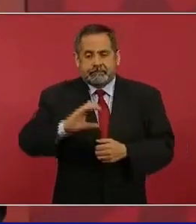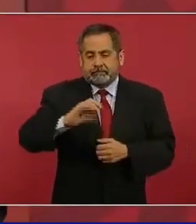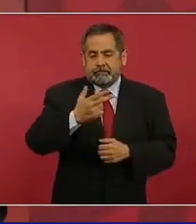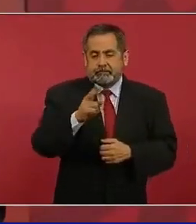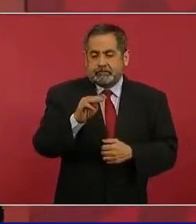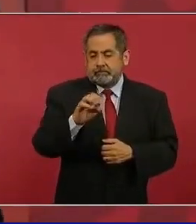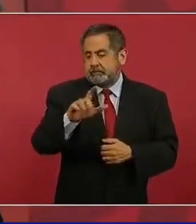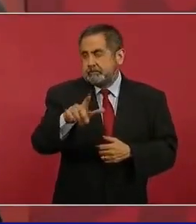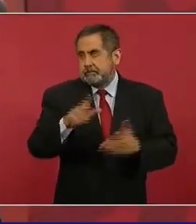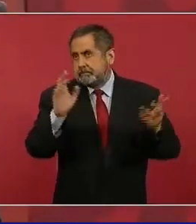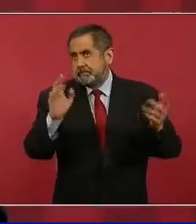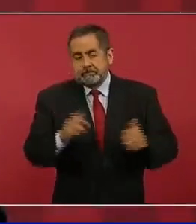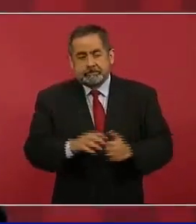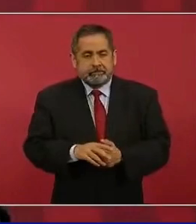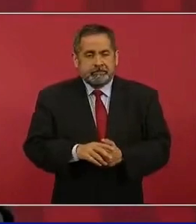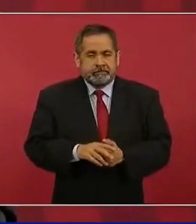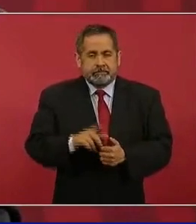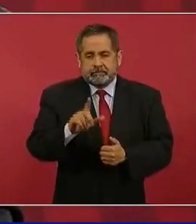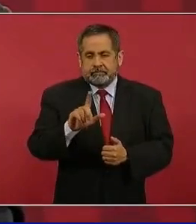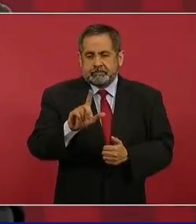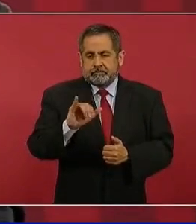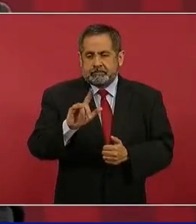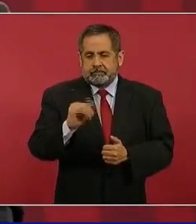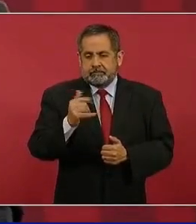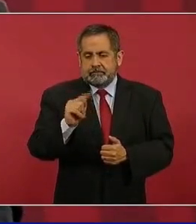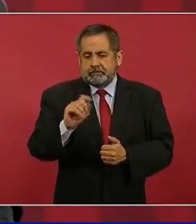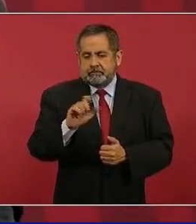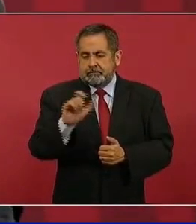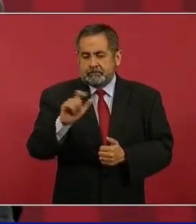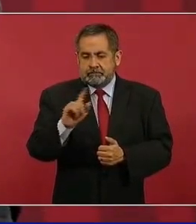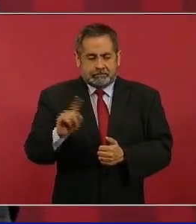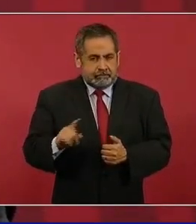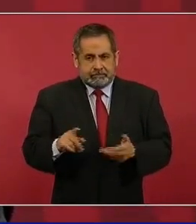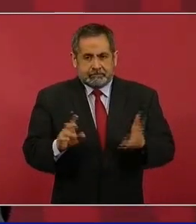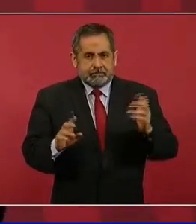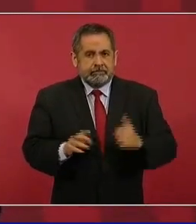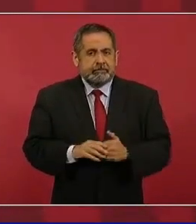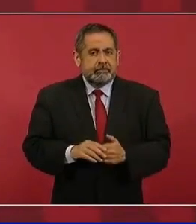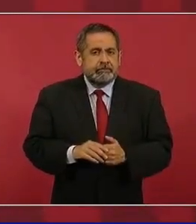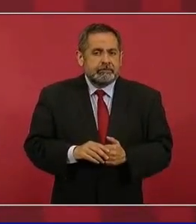Chumel, Lili Téllez,